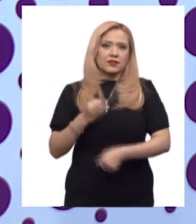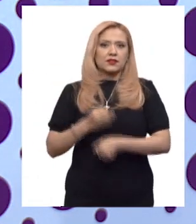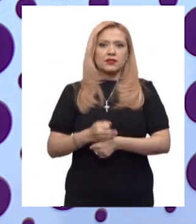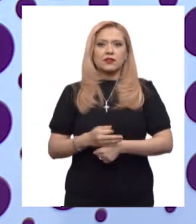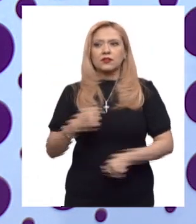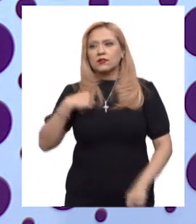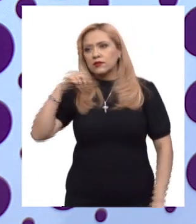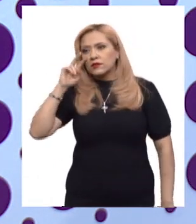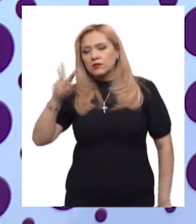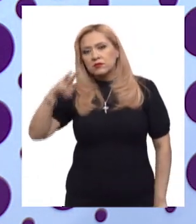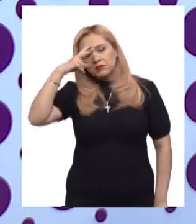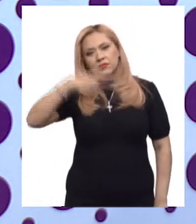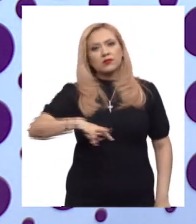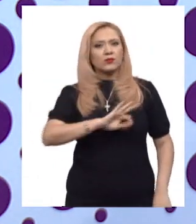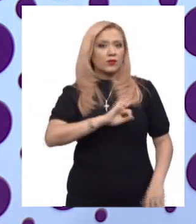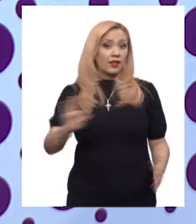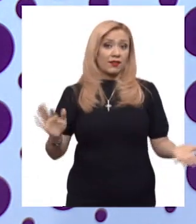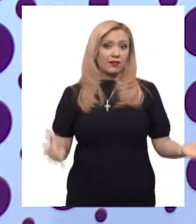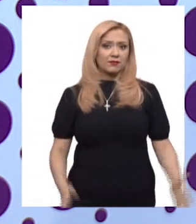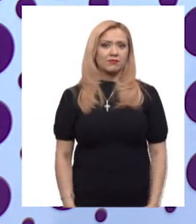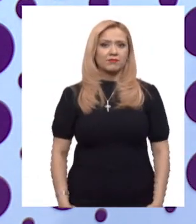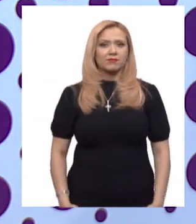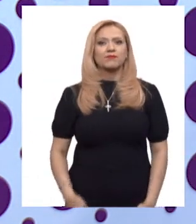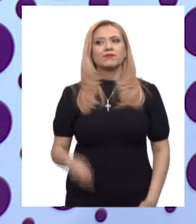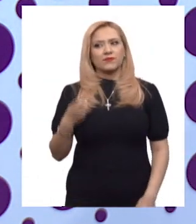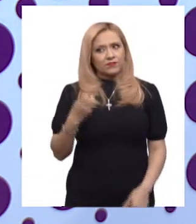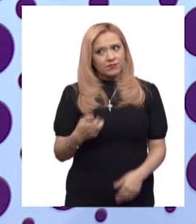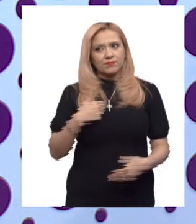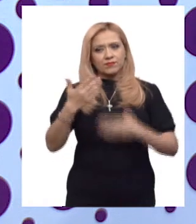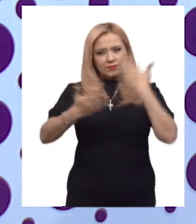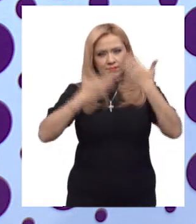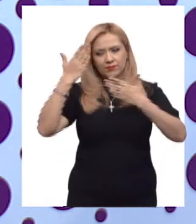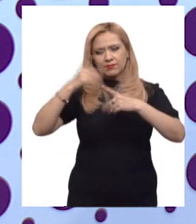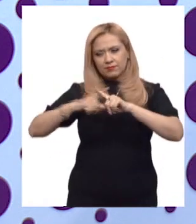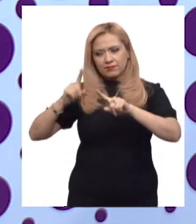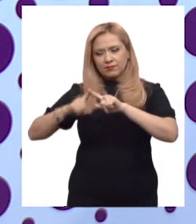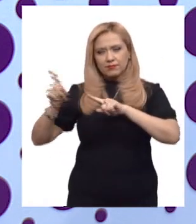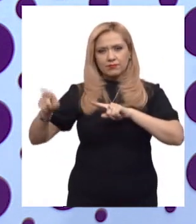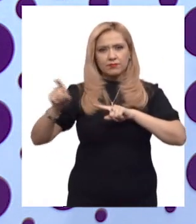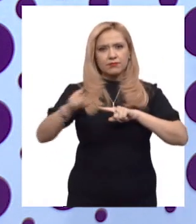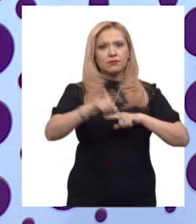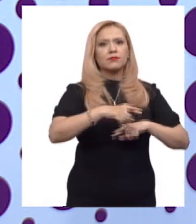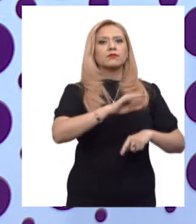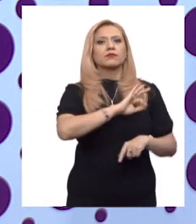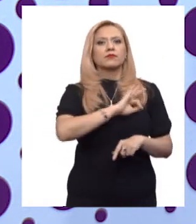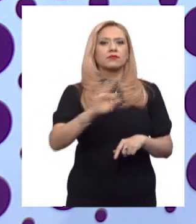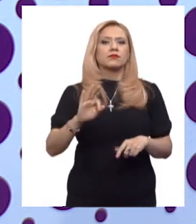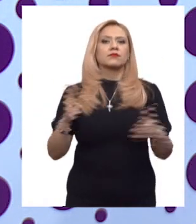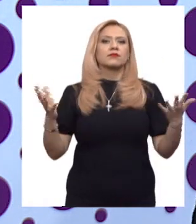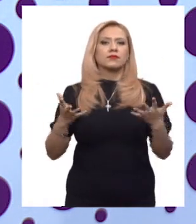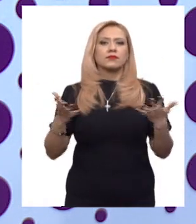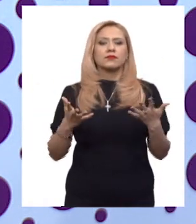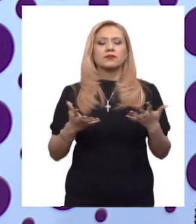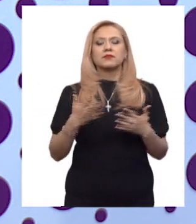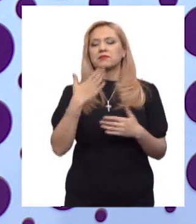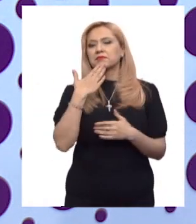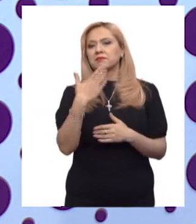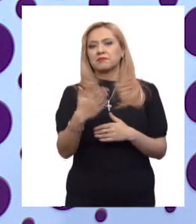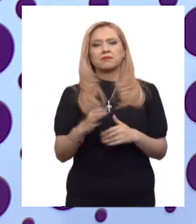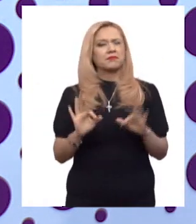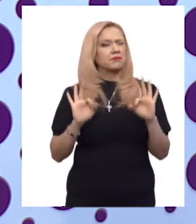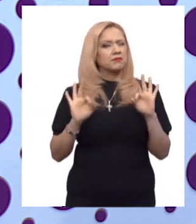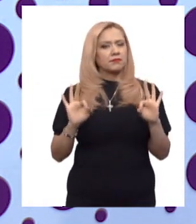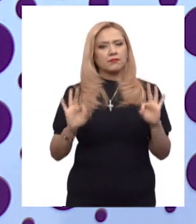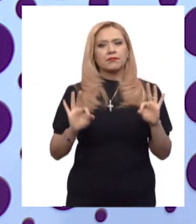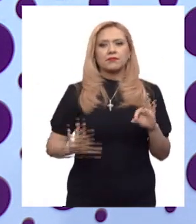ley de acceso es la mexicana. Y he estado estudiando varias y he hablado con mucha gente, lo que tenemos aquí está muy bien, es lo mejor